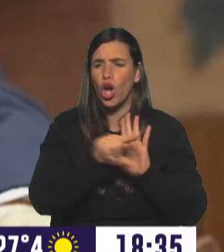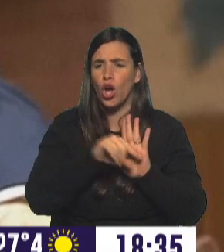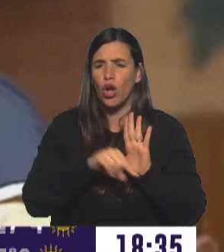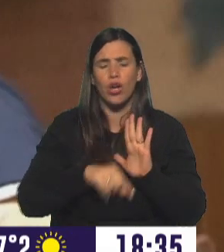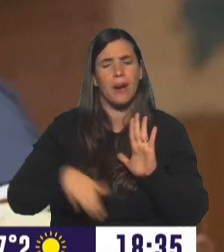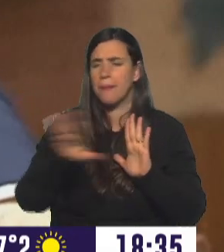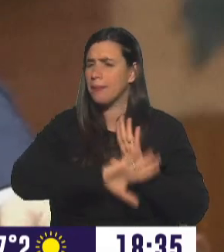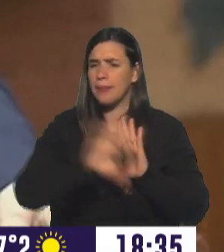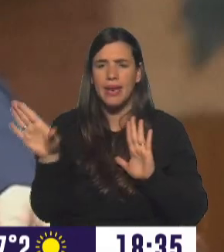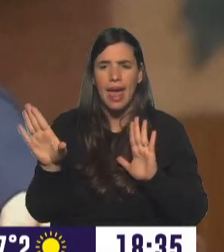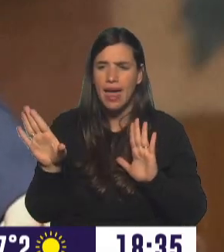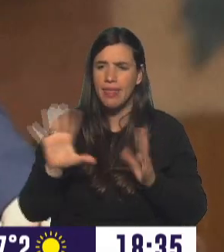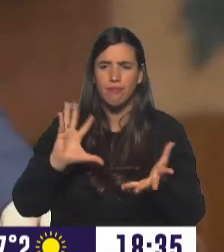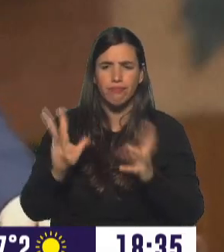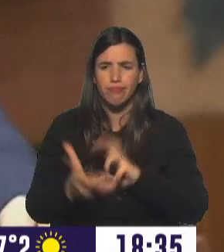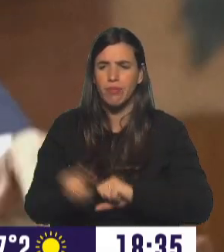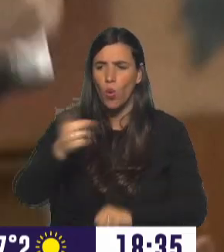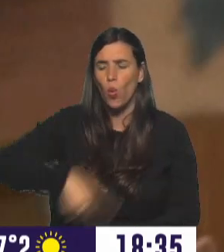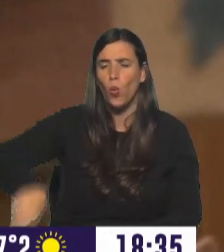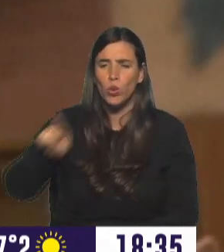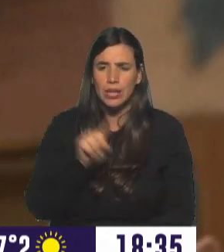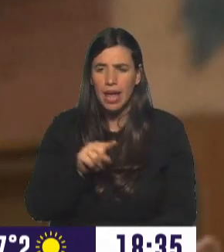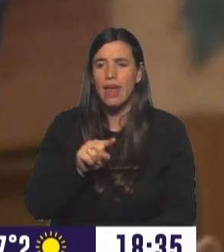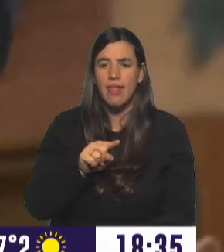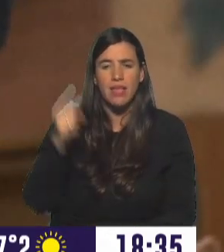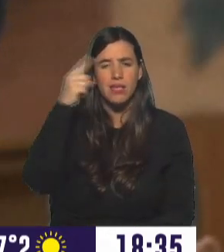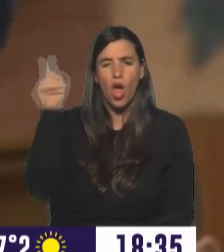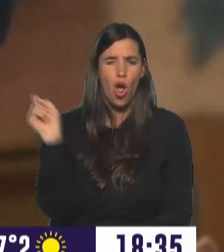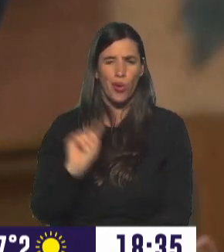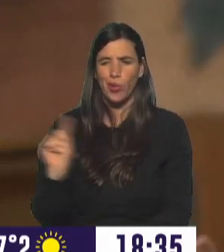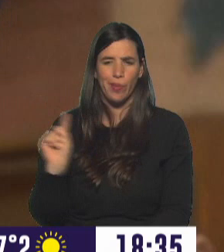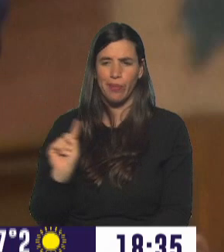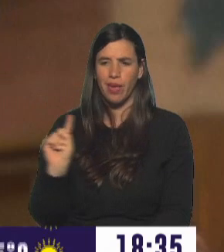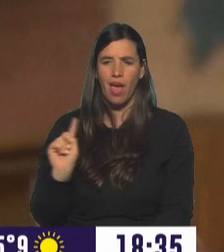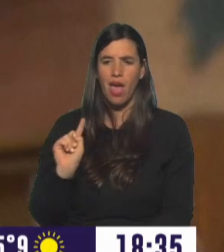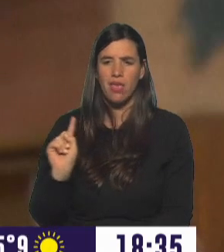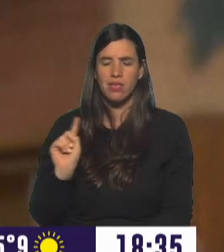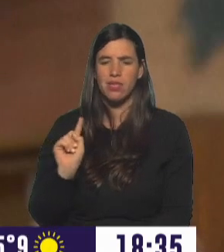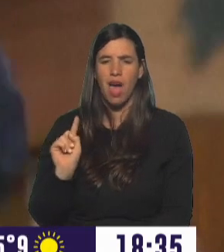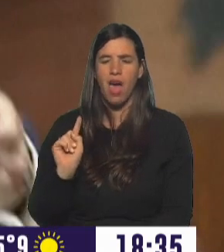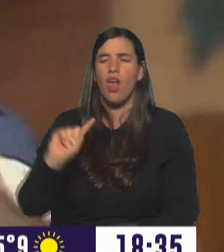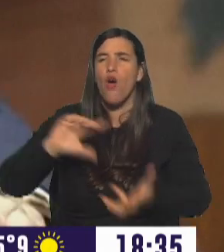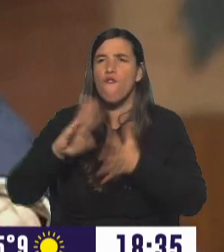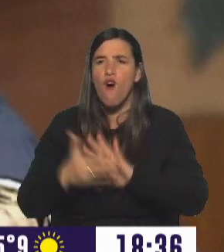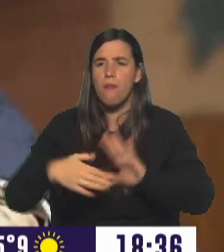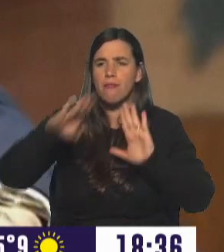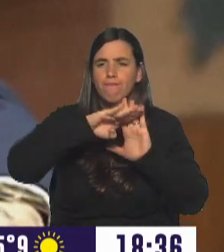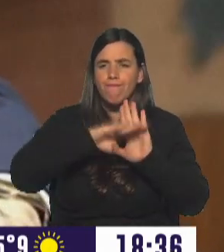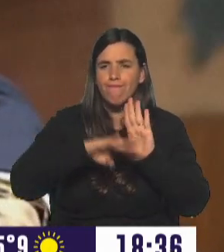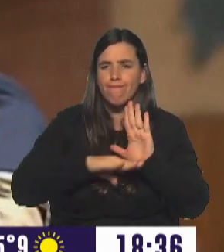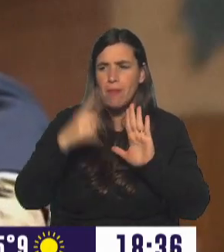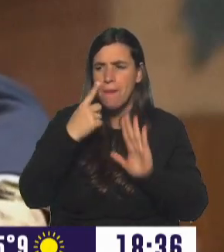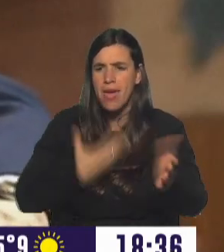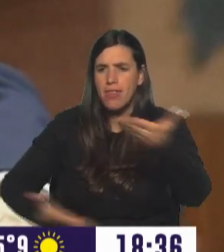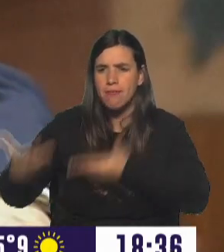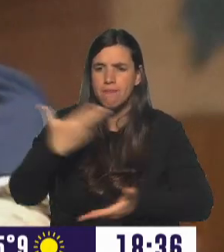ultrajan. Ustedes no piensan en cómo crear reglas de convivencia, sino